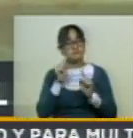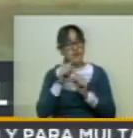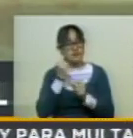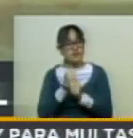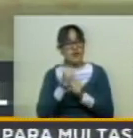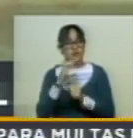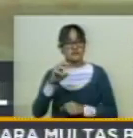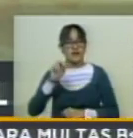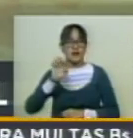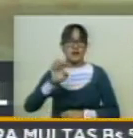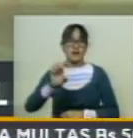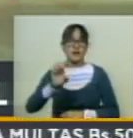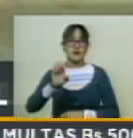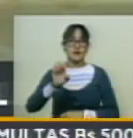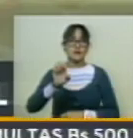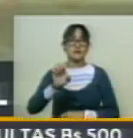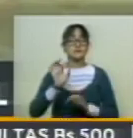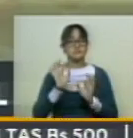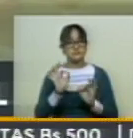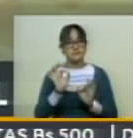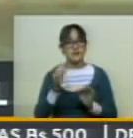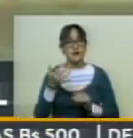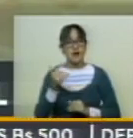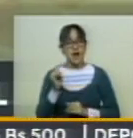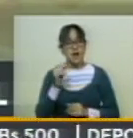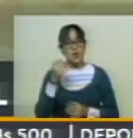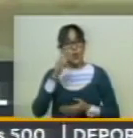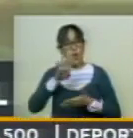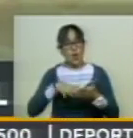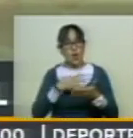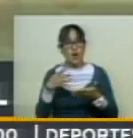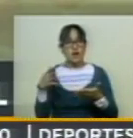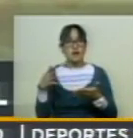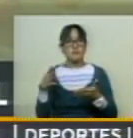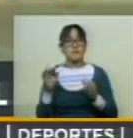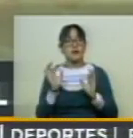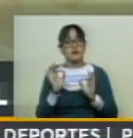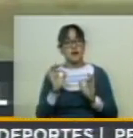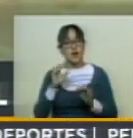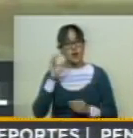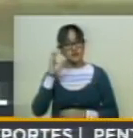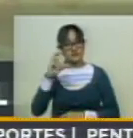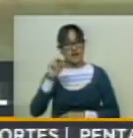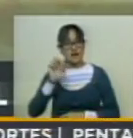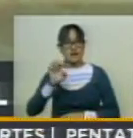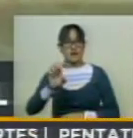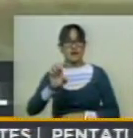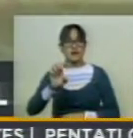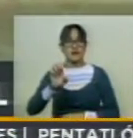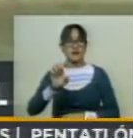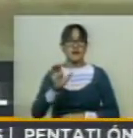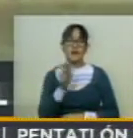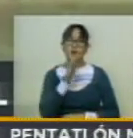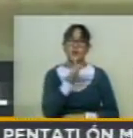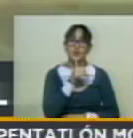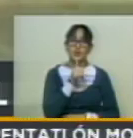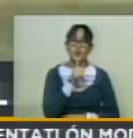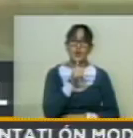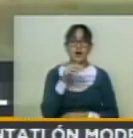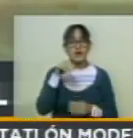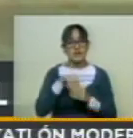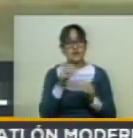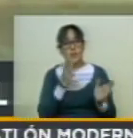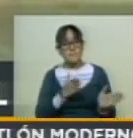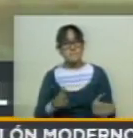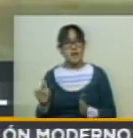Consejo Nacional Electoral, para eso es que tenemos un cronograma y el Consejo Nacional Electoral no tiene dentro de sus